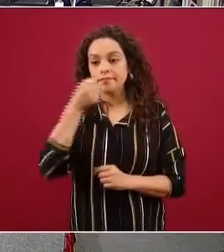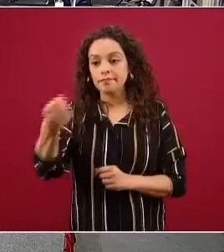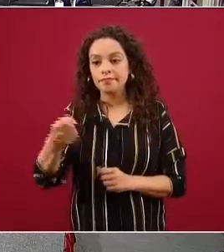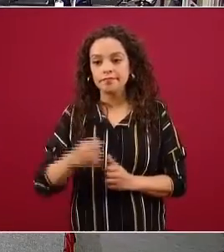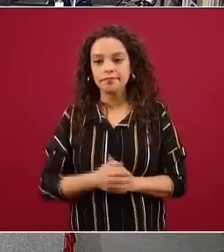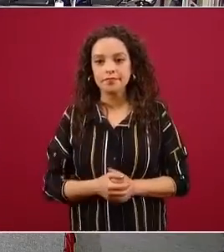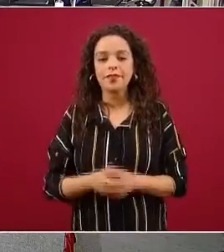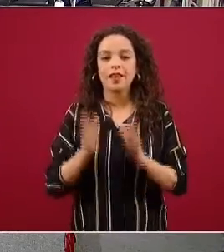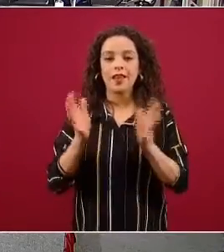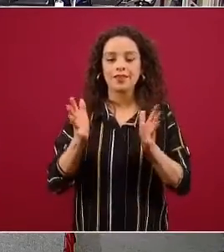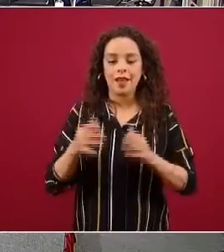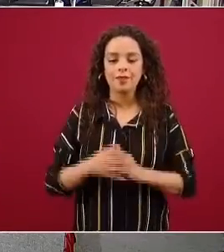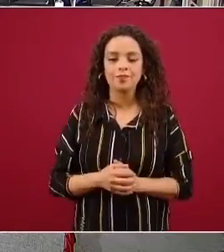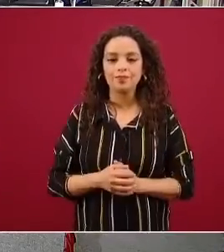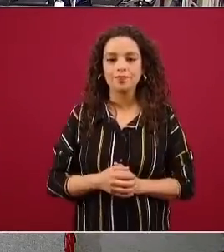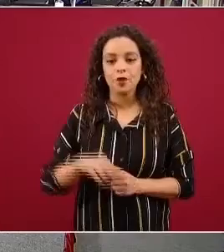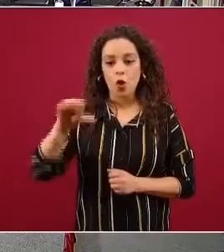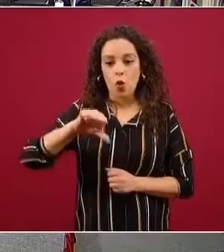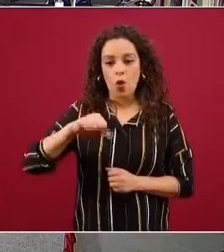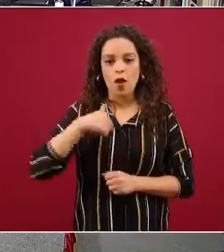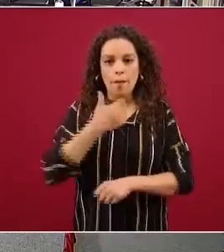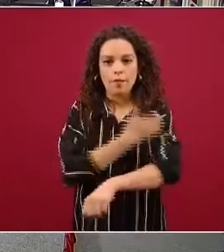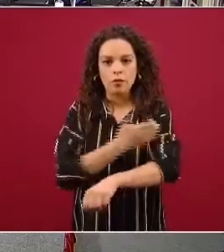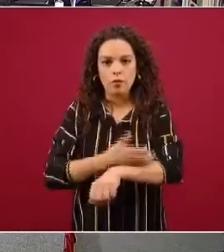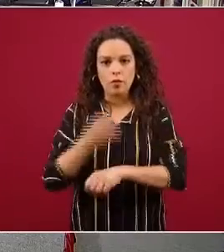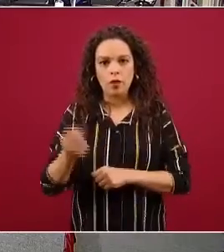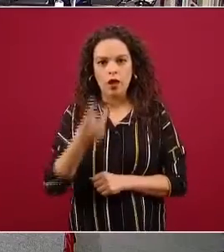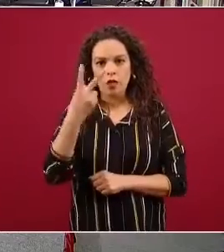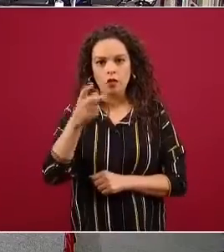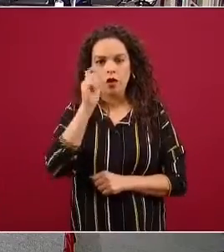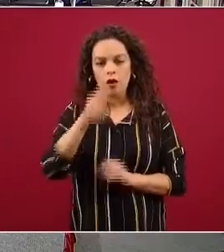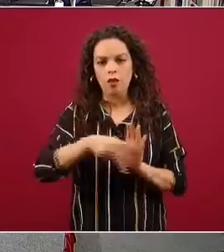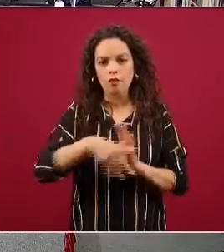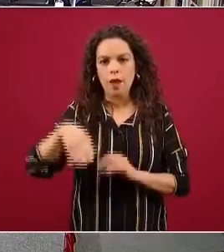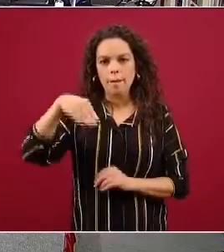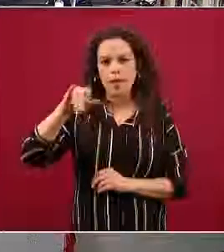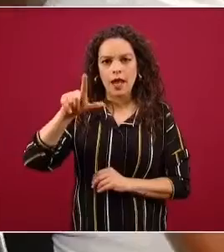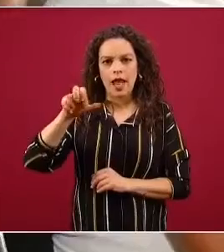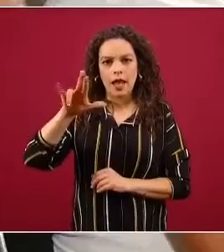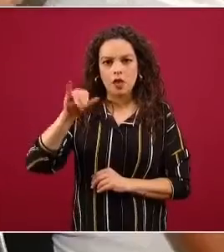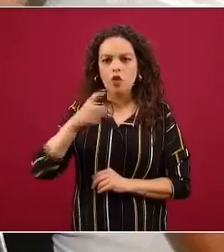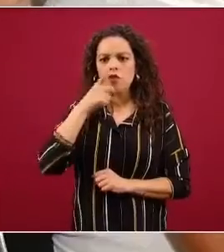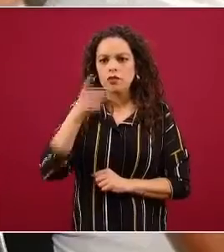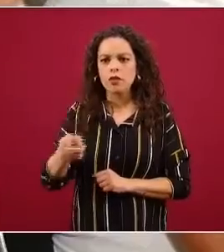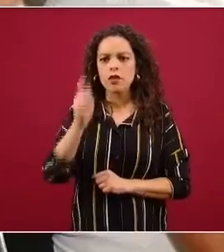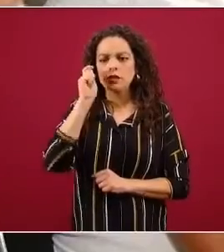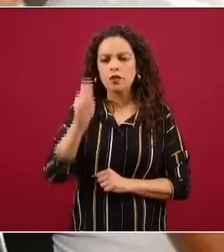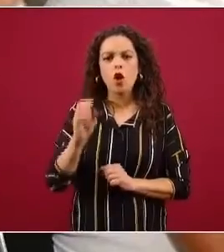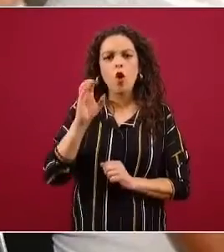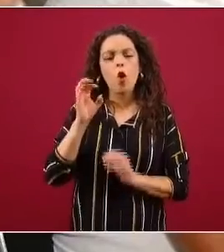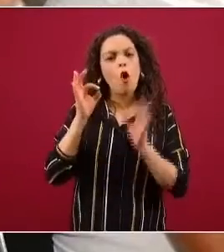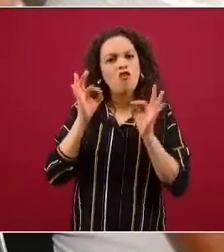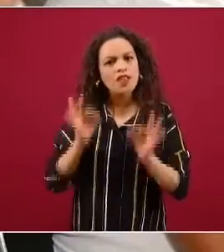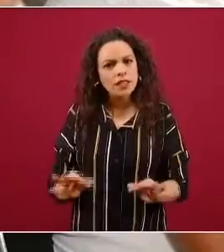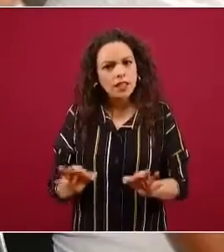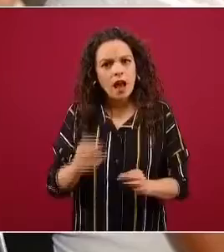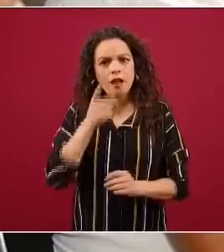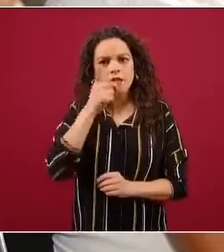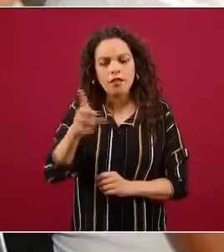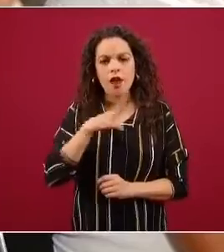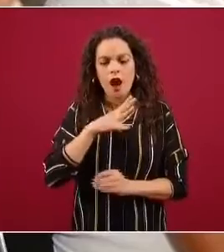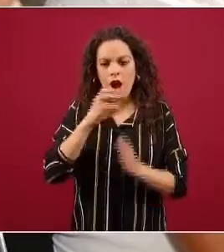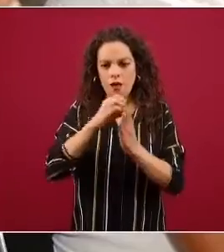Gracias. Hoy dos de mis compañeros en Milenio publicaron que de acuerdo a reportes oficiales hay un subregistro de al menos